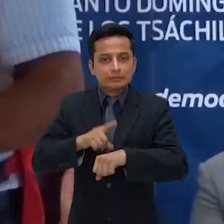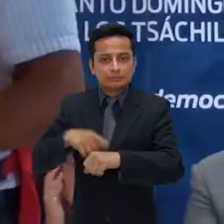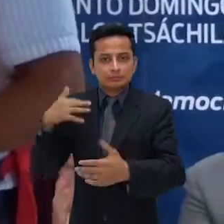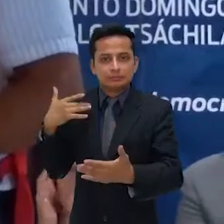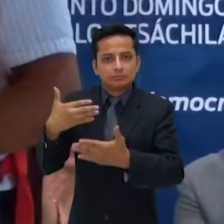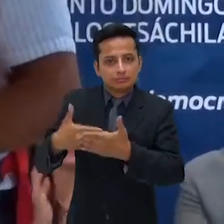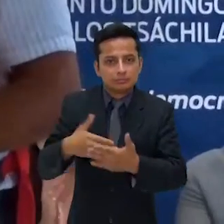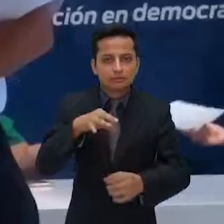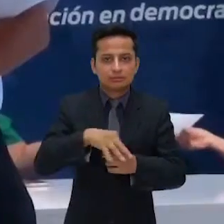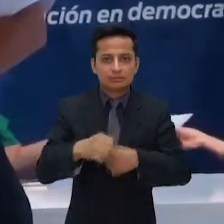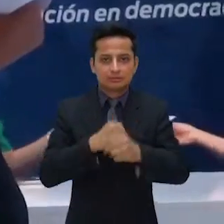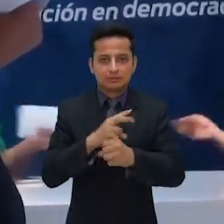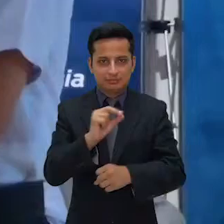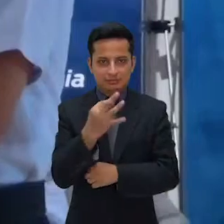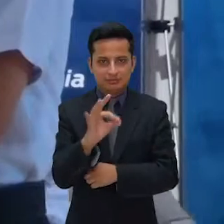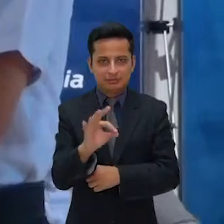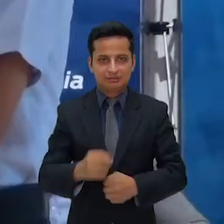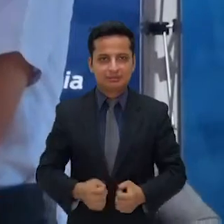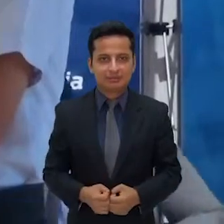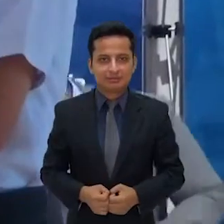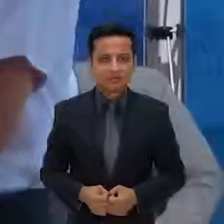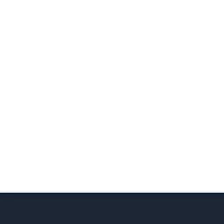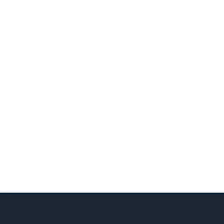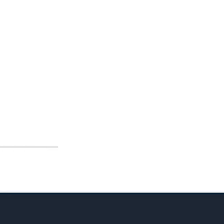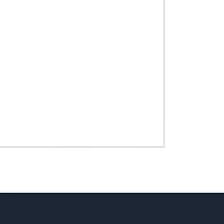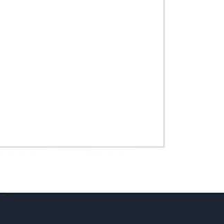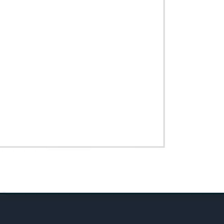las elecciones 2019.